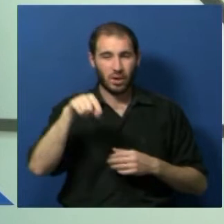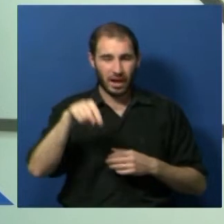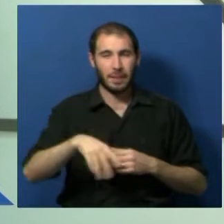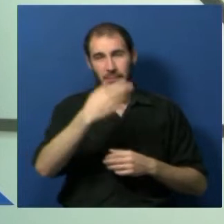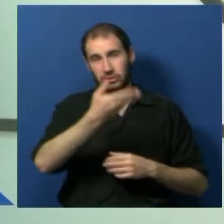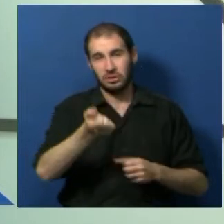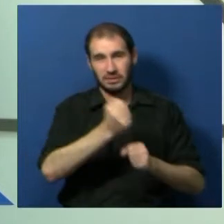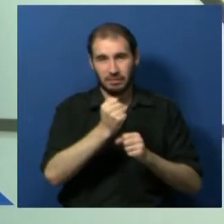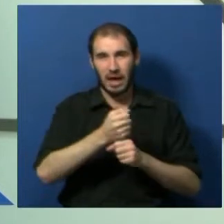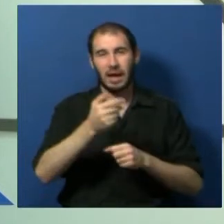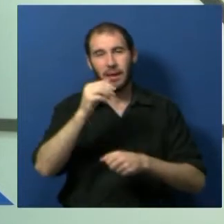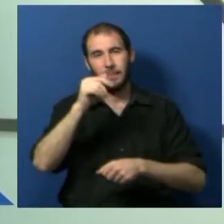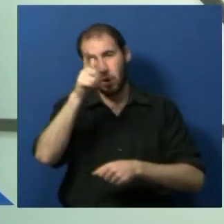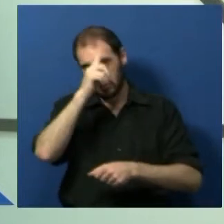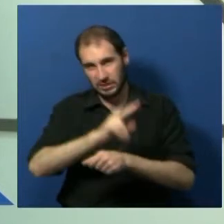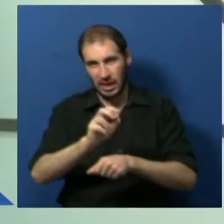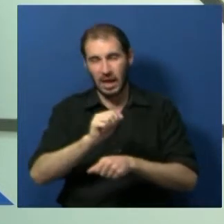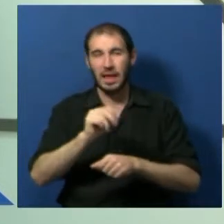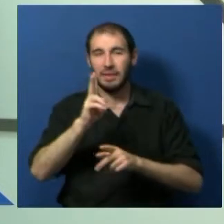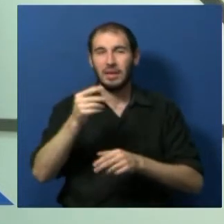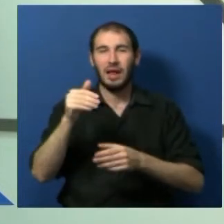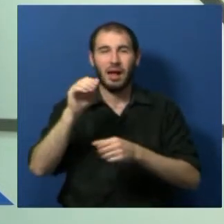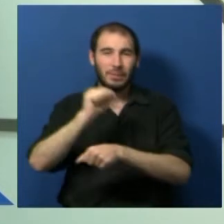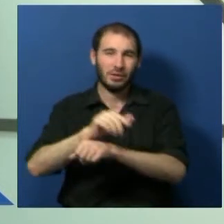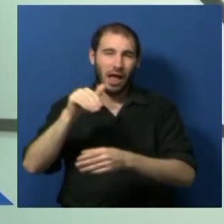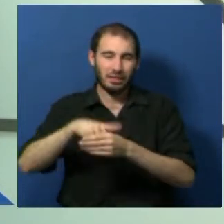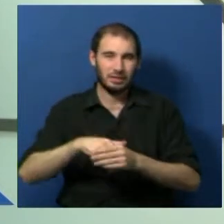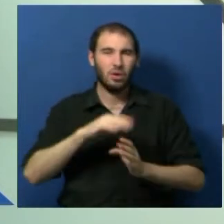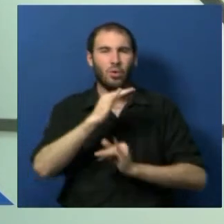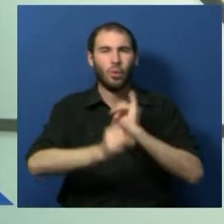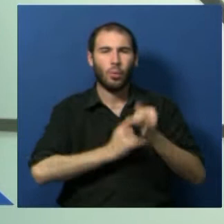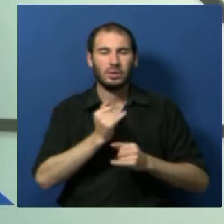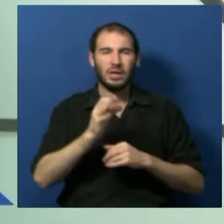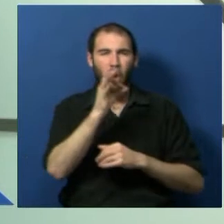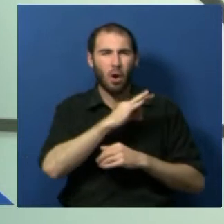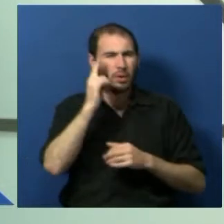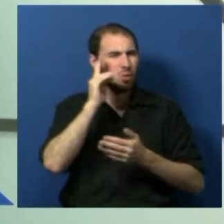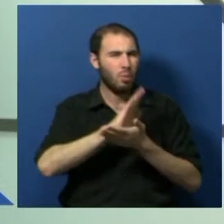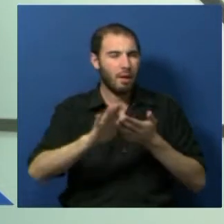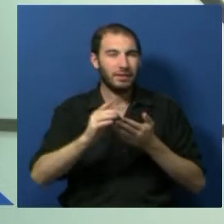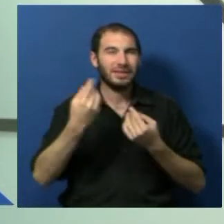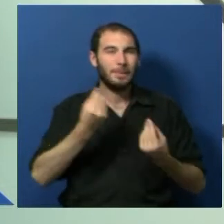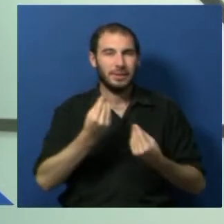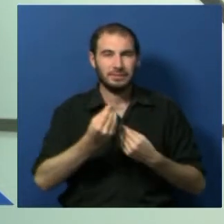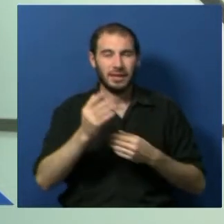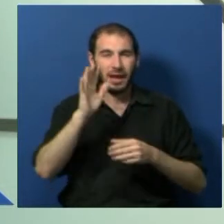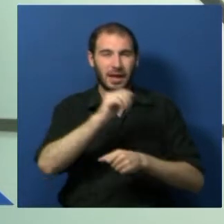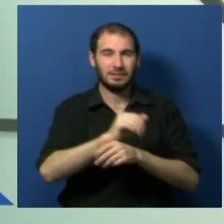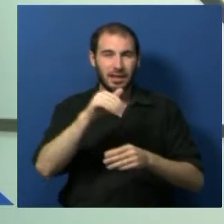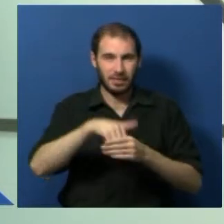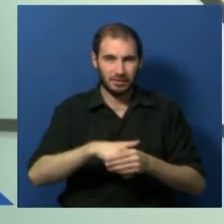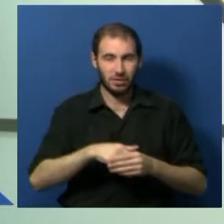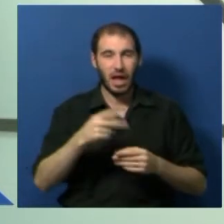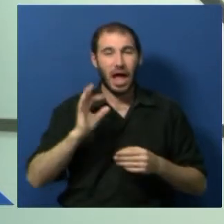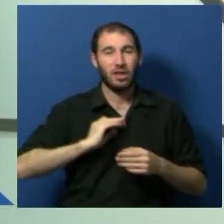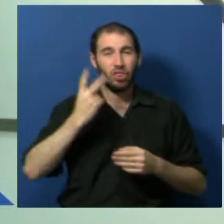los trabajadores, los penitenciarios como los internos, buscando dar una nueva mirada sobre la situación de las cárceles. Desde